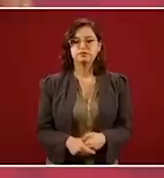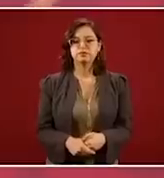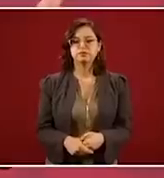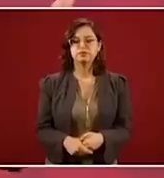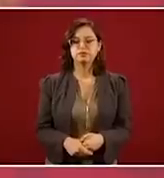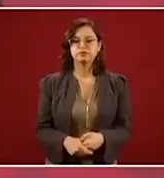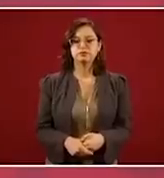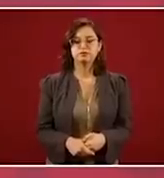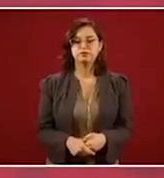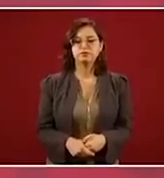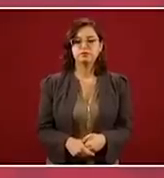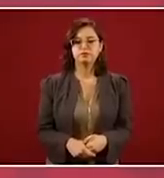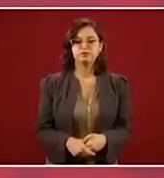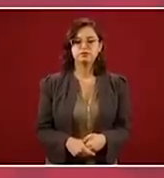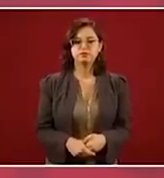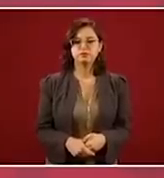Gana